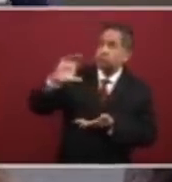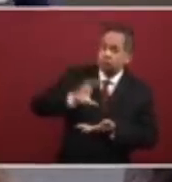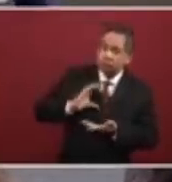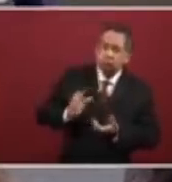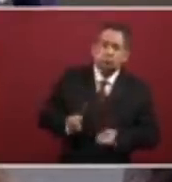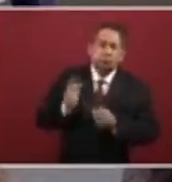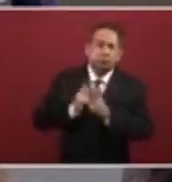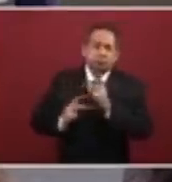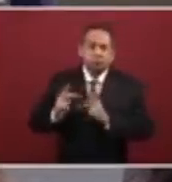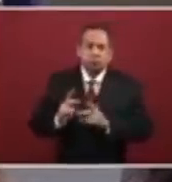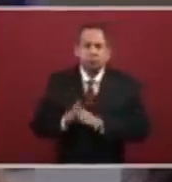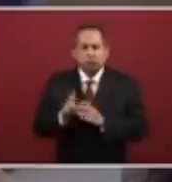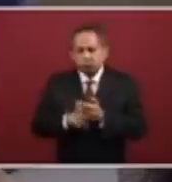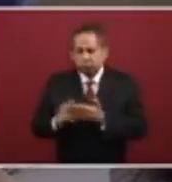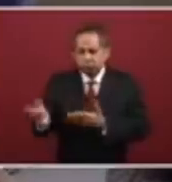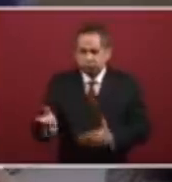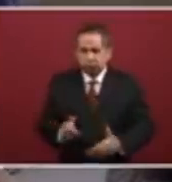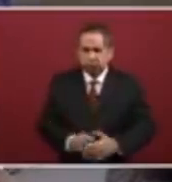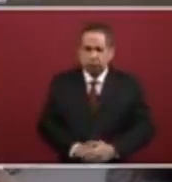A ver.